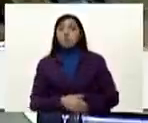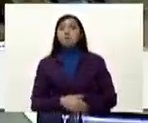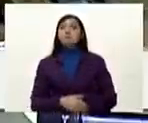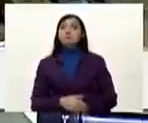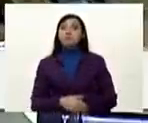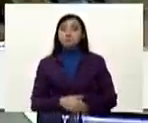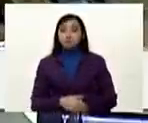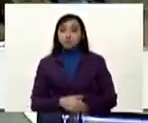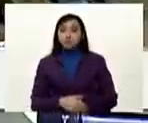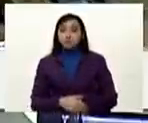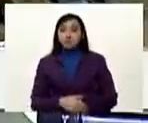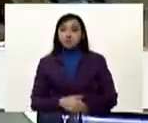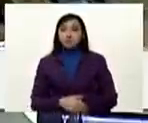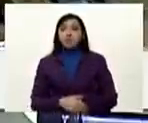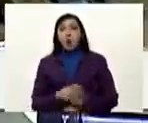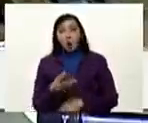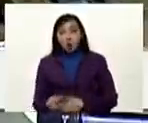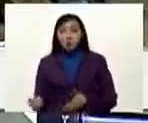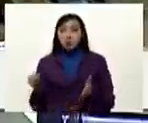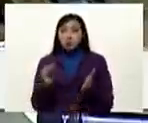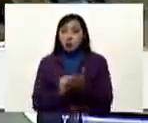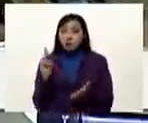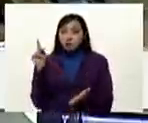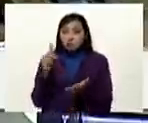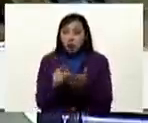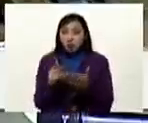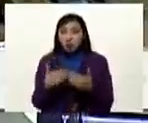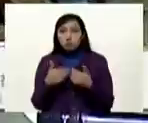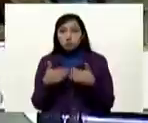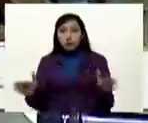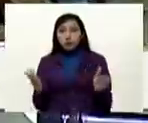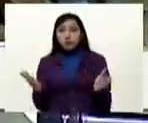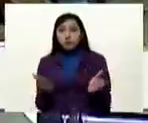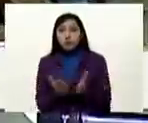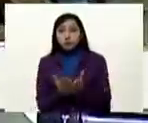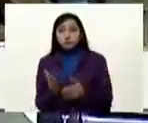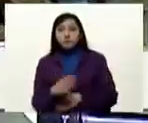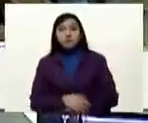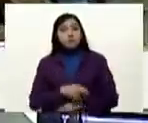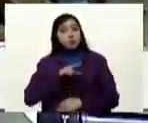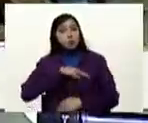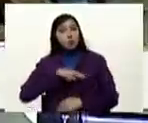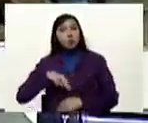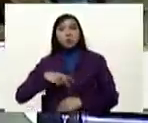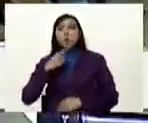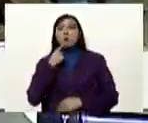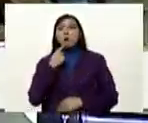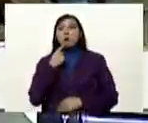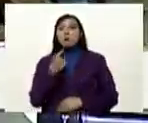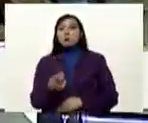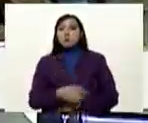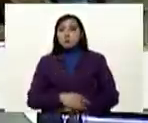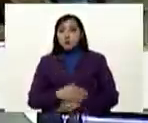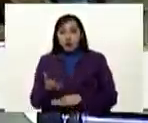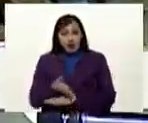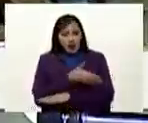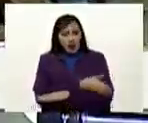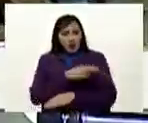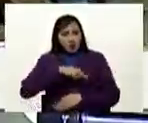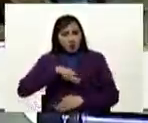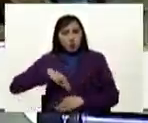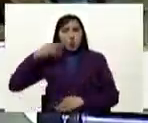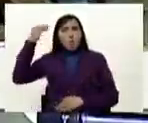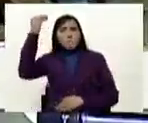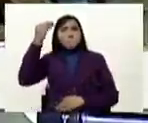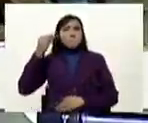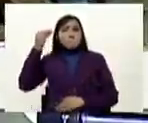para el reinicio de clases, ¿verdad? Estamos hablando que en un principio estábamos